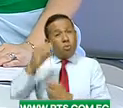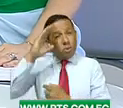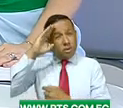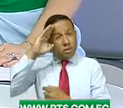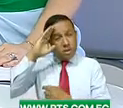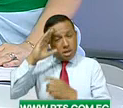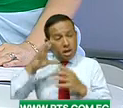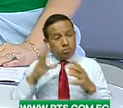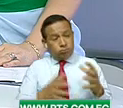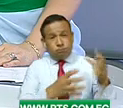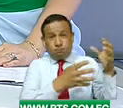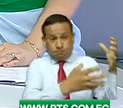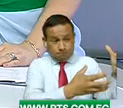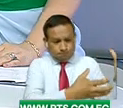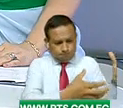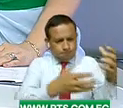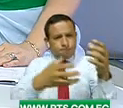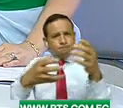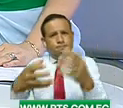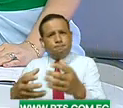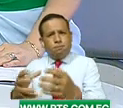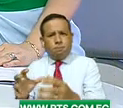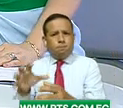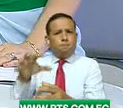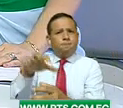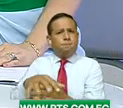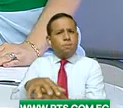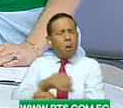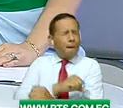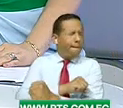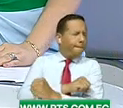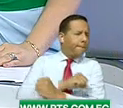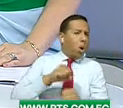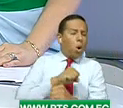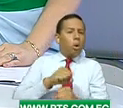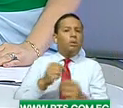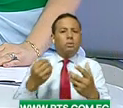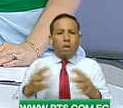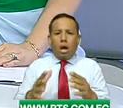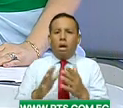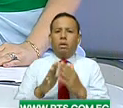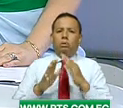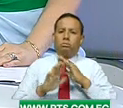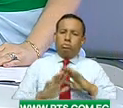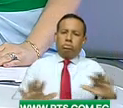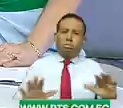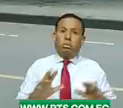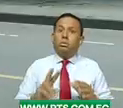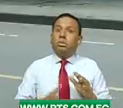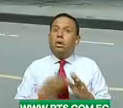detonación controlada del artefacto. Este sería el segundo atentado contra esta familia.